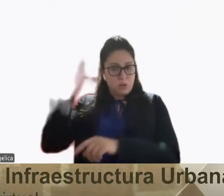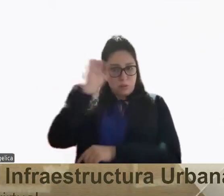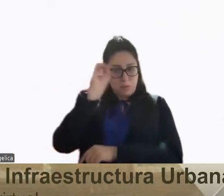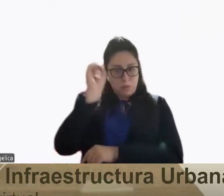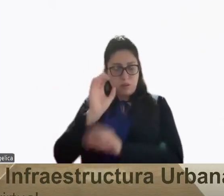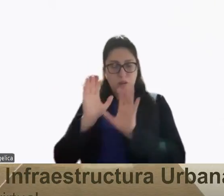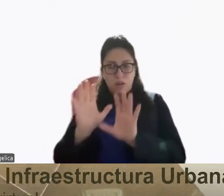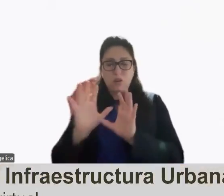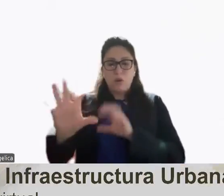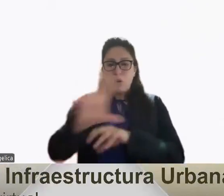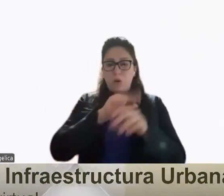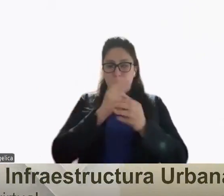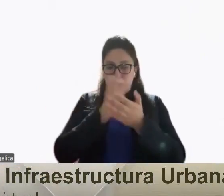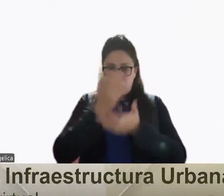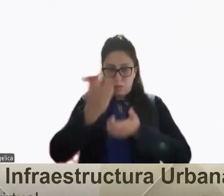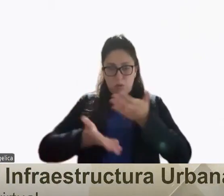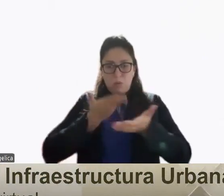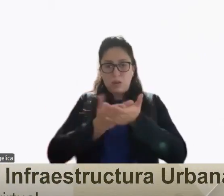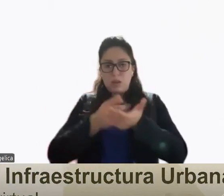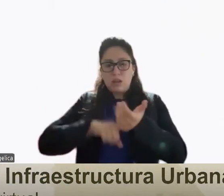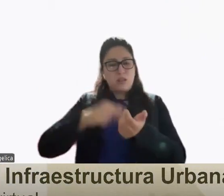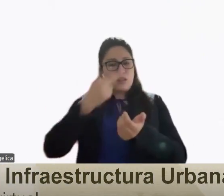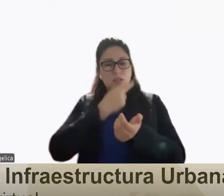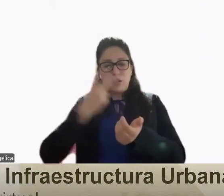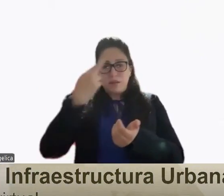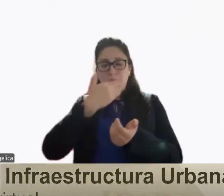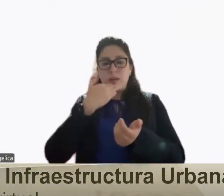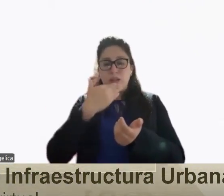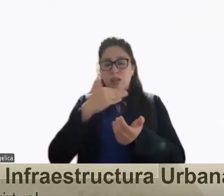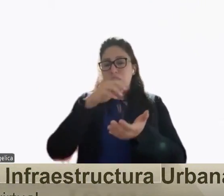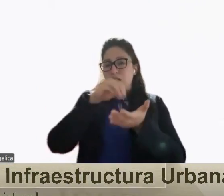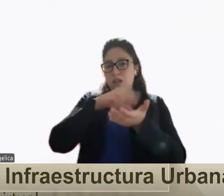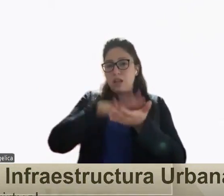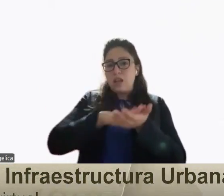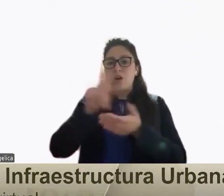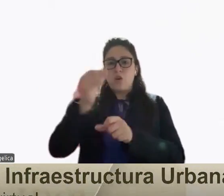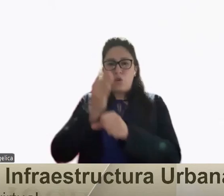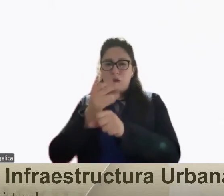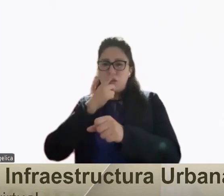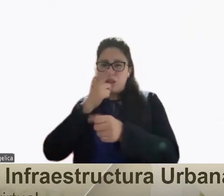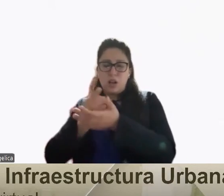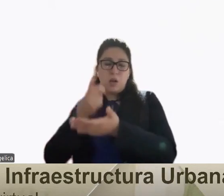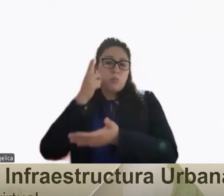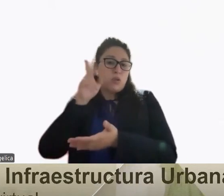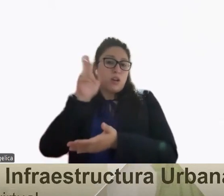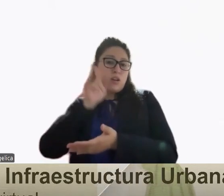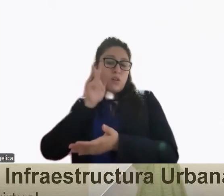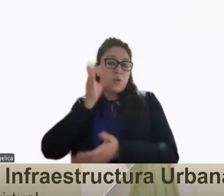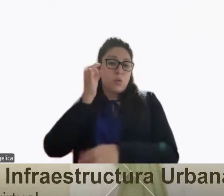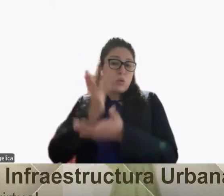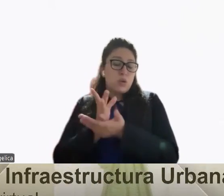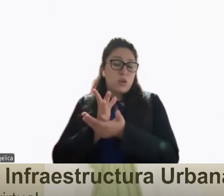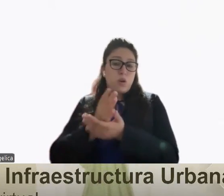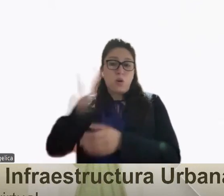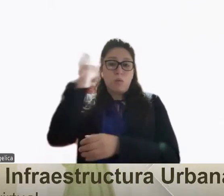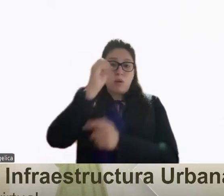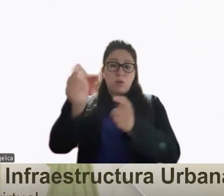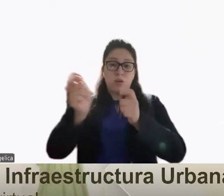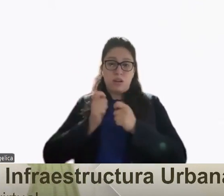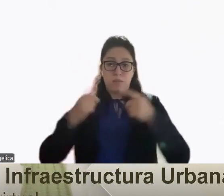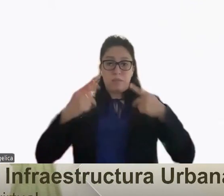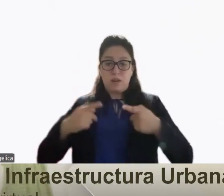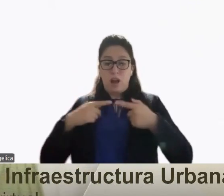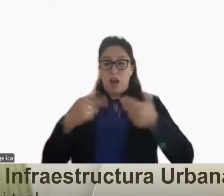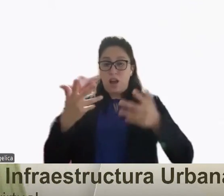están perfectamente soportadas. Documentalmente usted refiere que los vecinos, las únicas opiniones que tenemos de vecinos en este dictamen y que